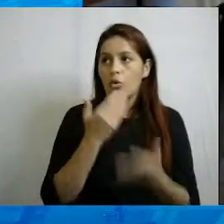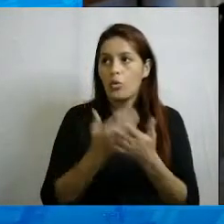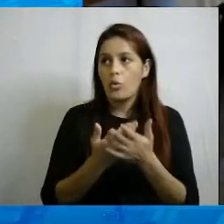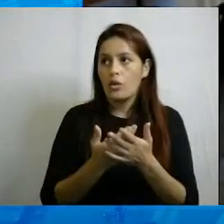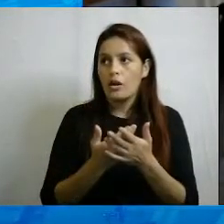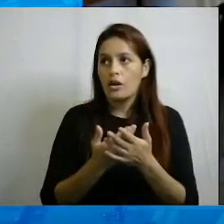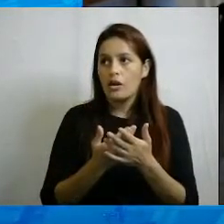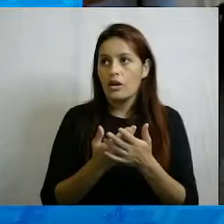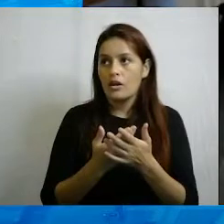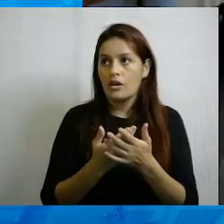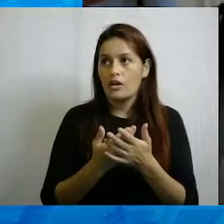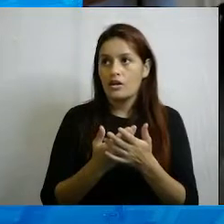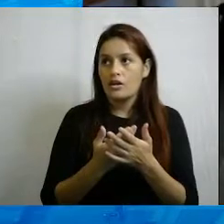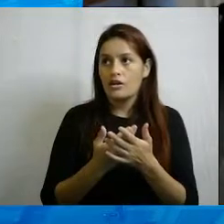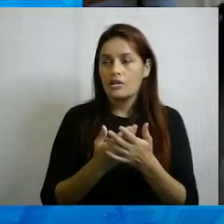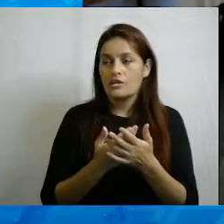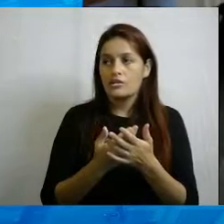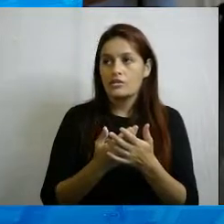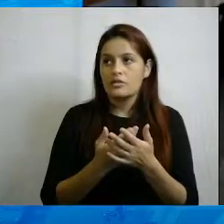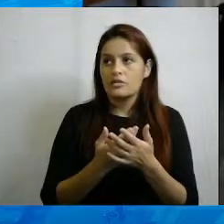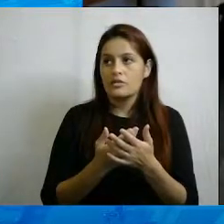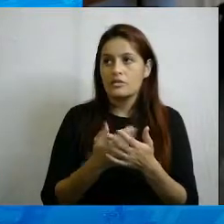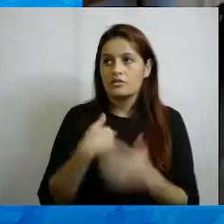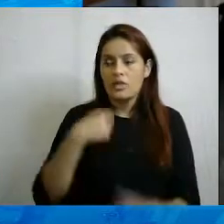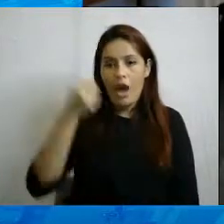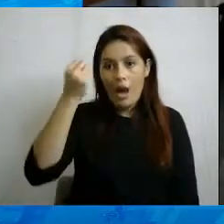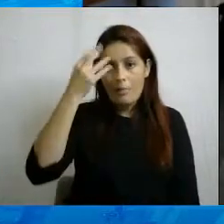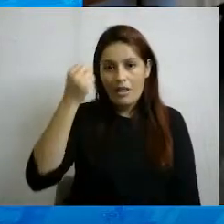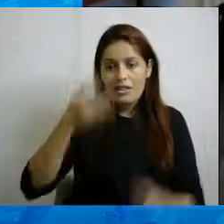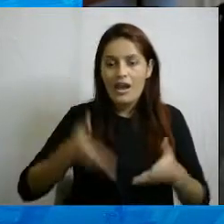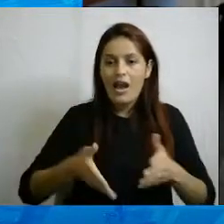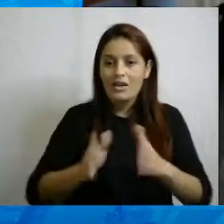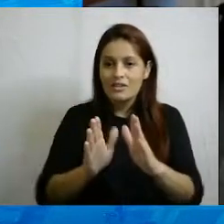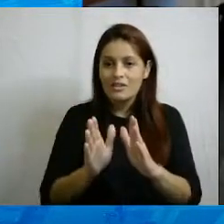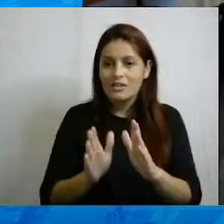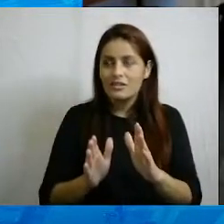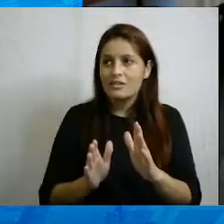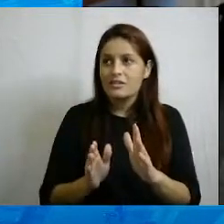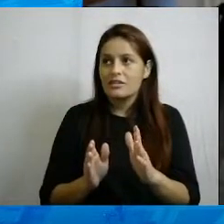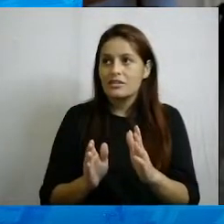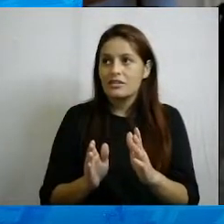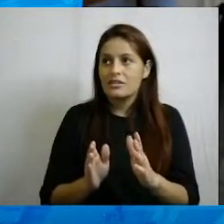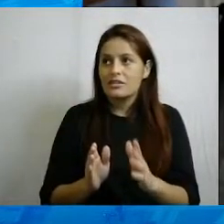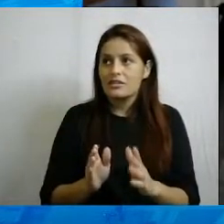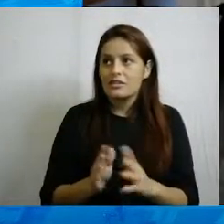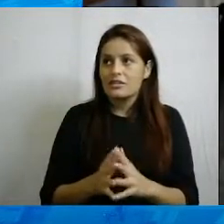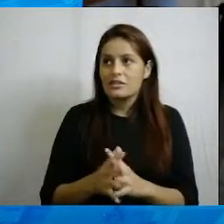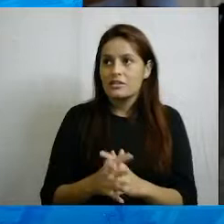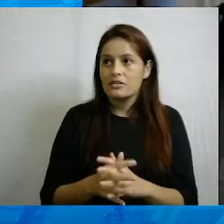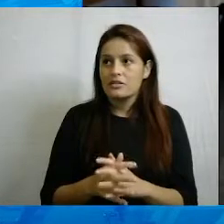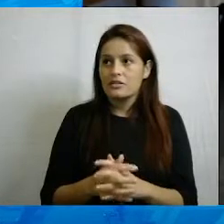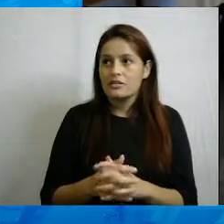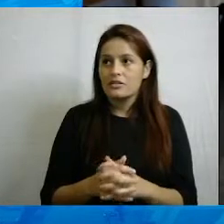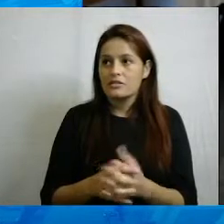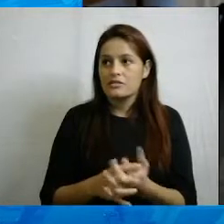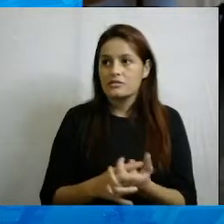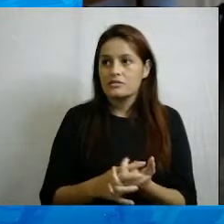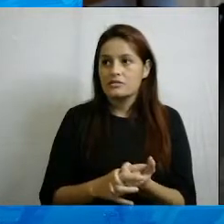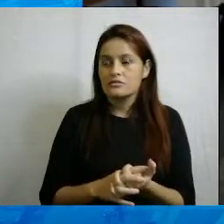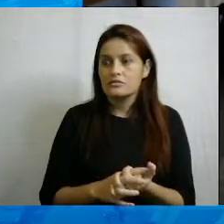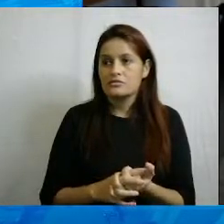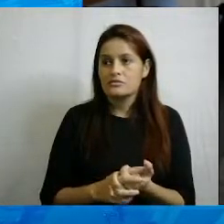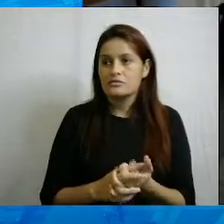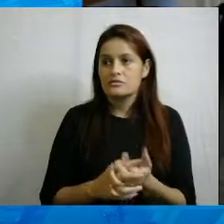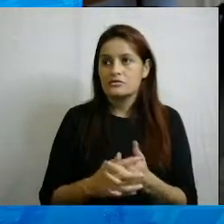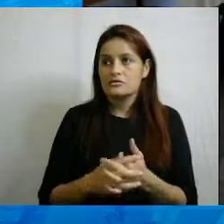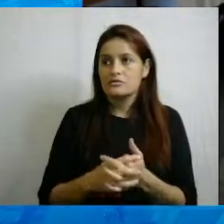educación la tengo de la calle. Yo he aprendido todo en la calle. ¿Me entiende? Por último, sí, puede ir